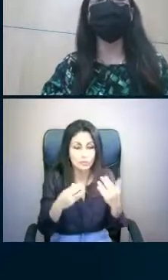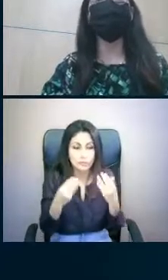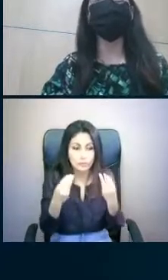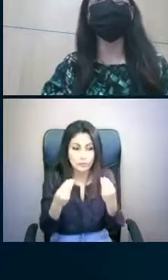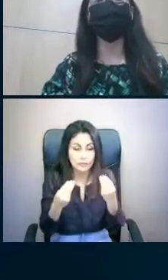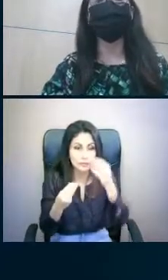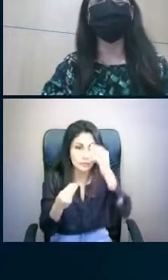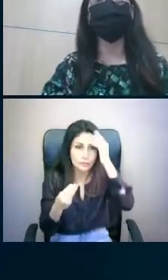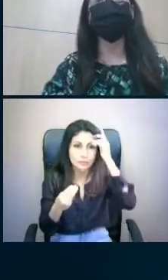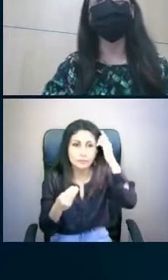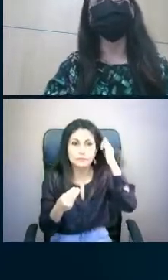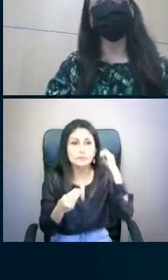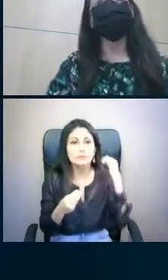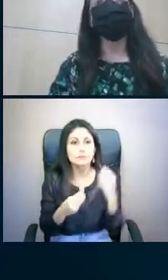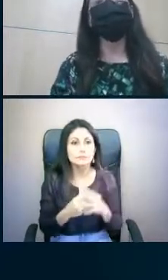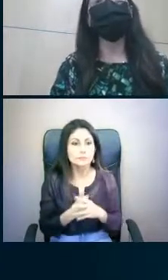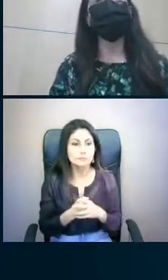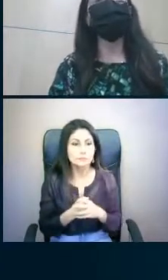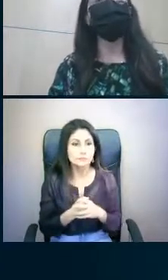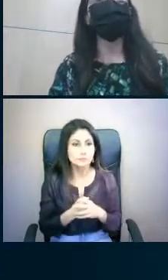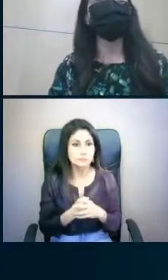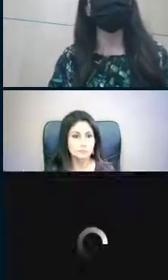de